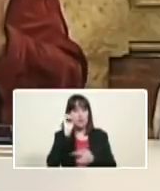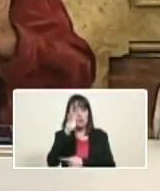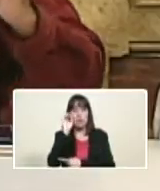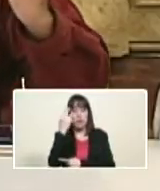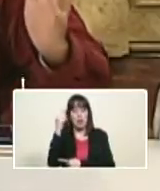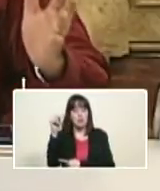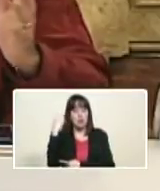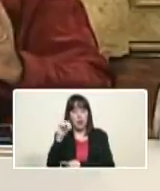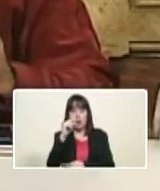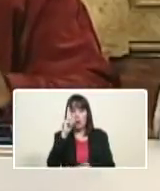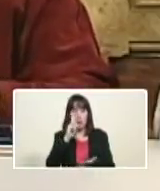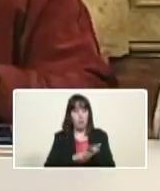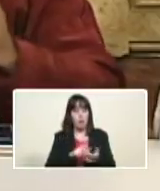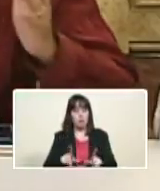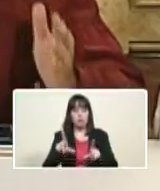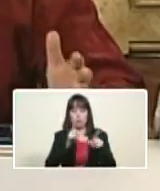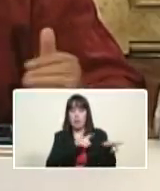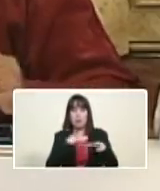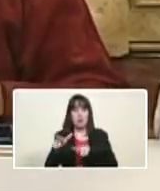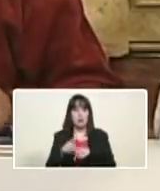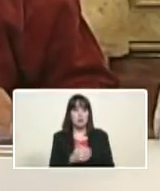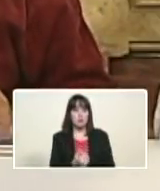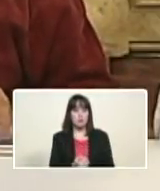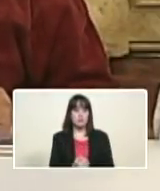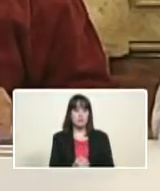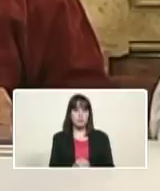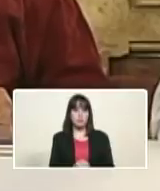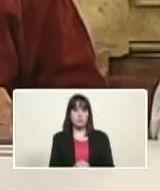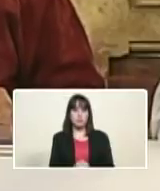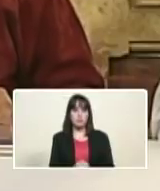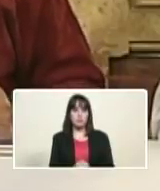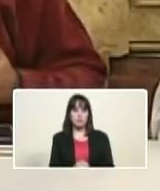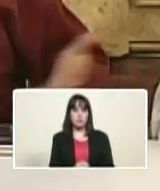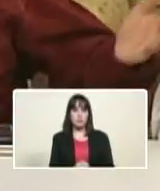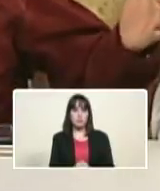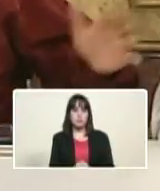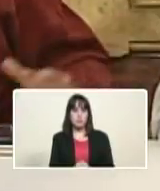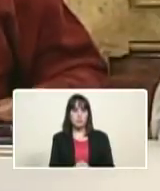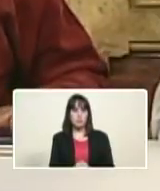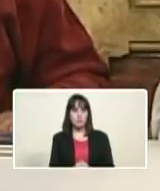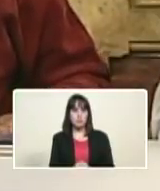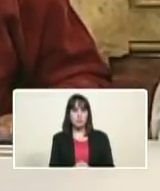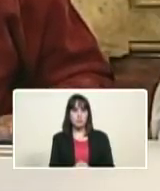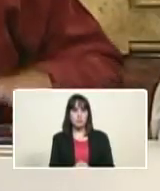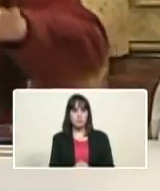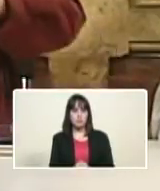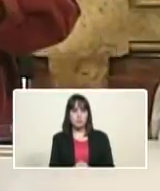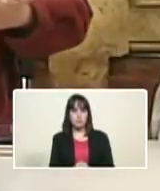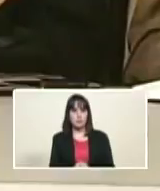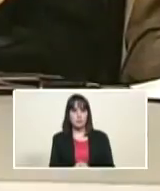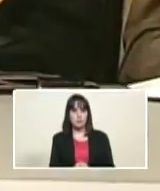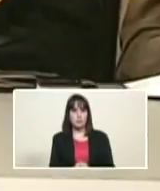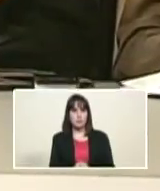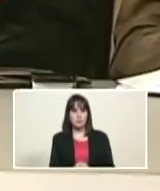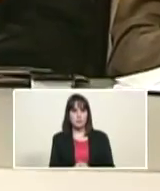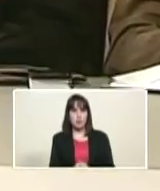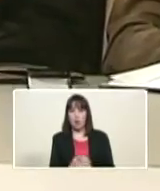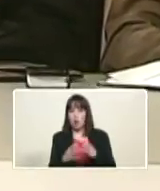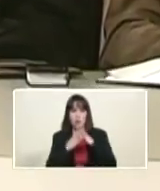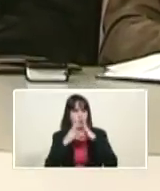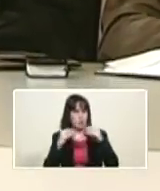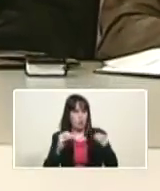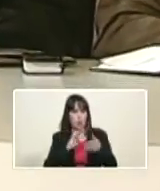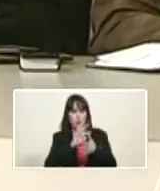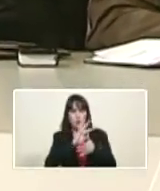Asamblea Nacional Constituyente. Precios acordados. Los precios acordados, poniendo todos los factores,